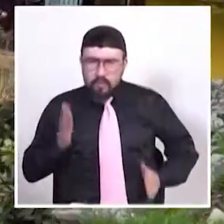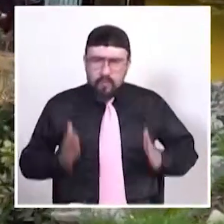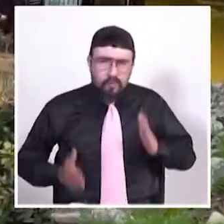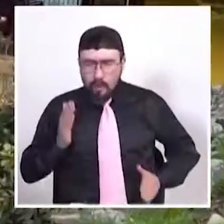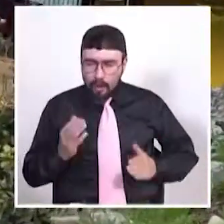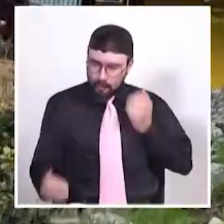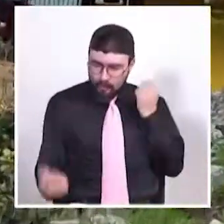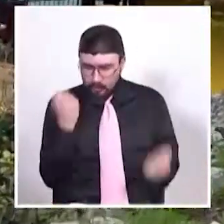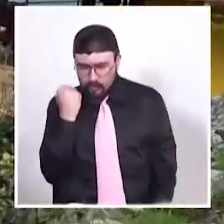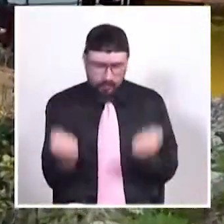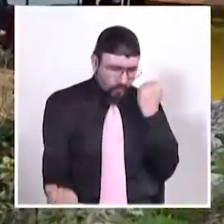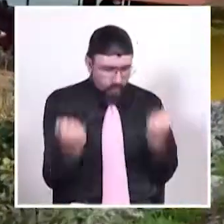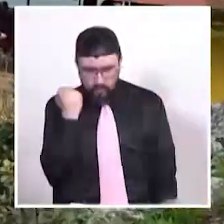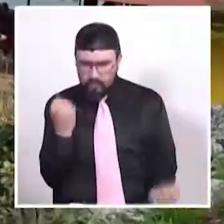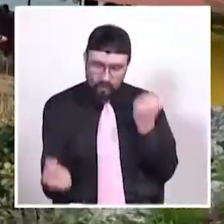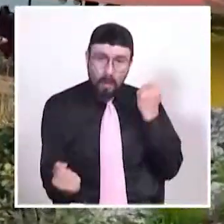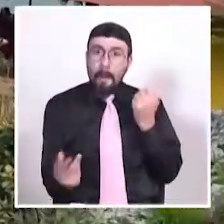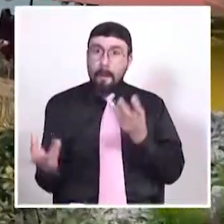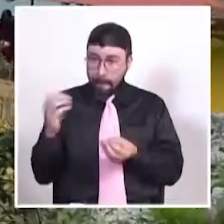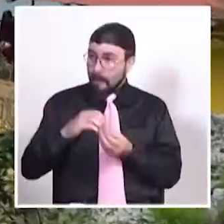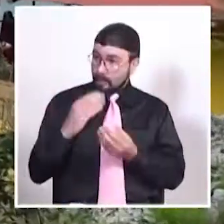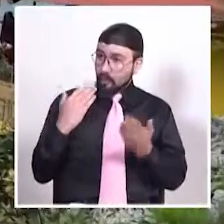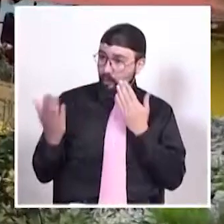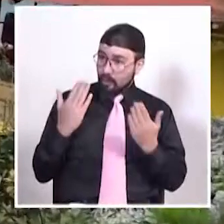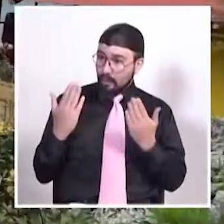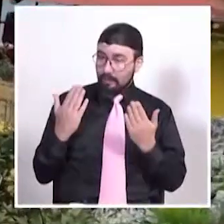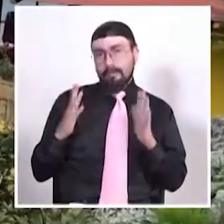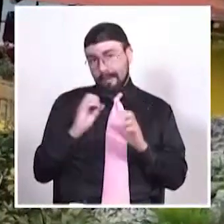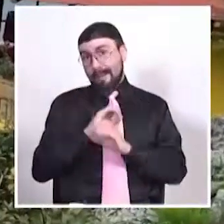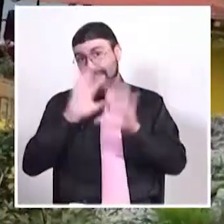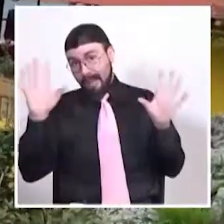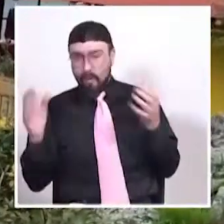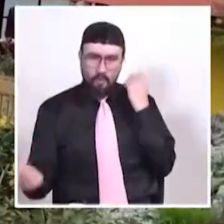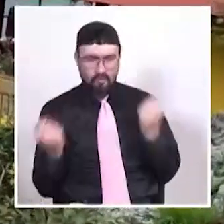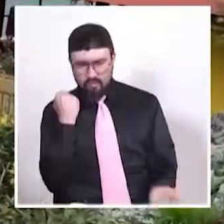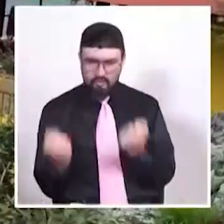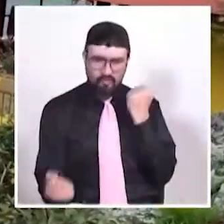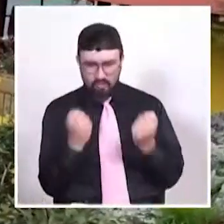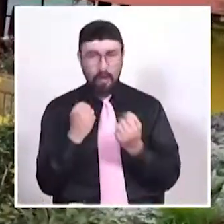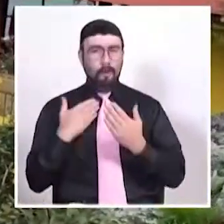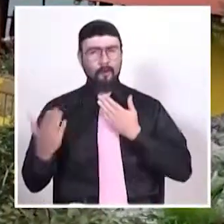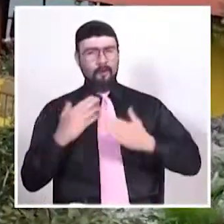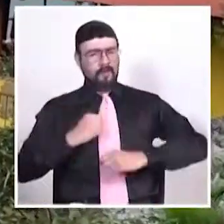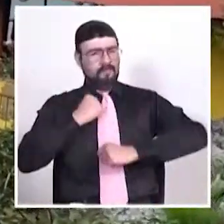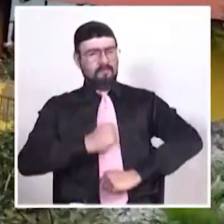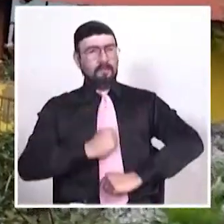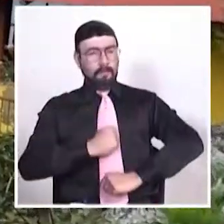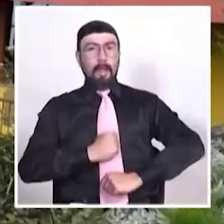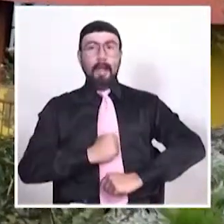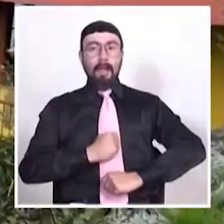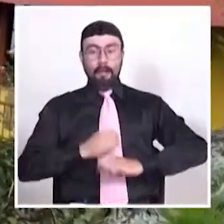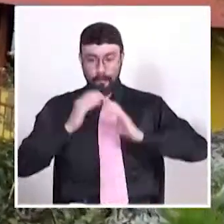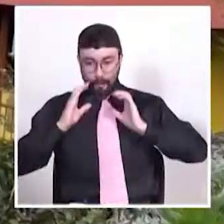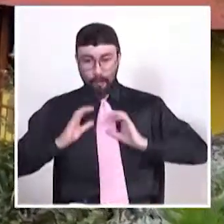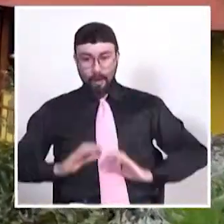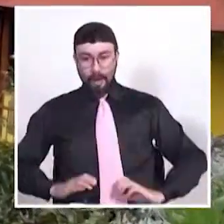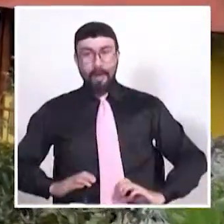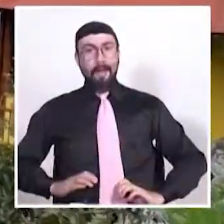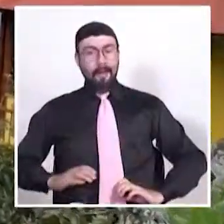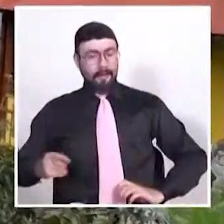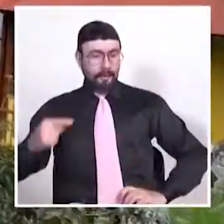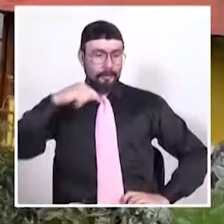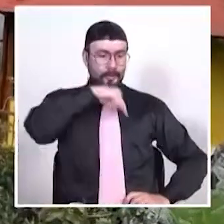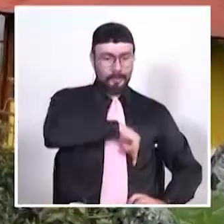¿eso aumenta tu confianza, sí o no? Sí. La aumenta. O sea que hay cosas que logramos en nuestro cuerpo físico que